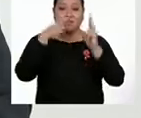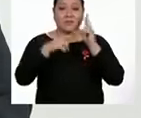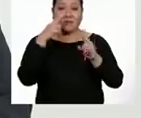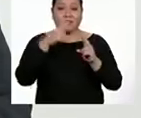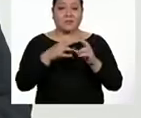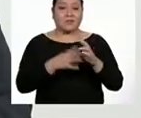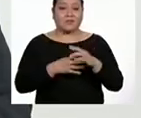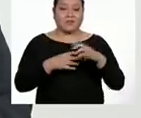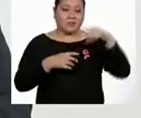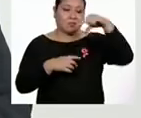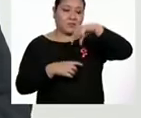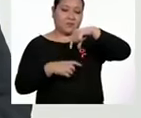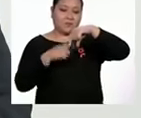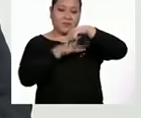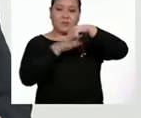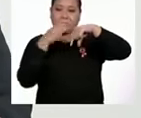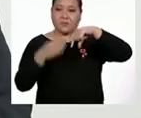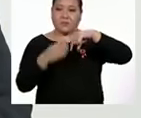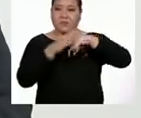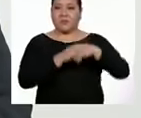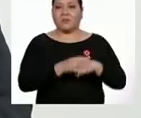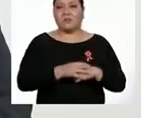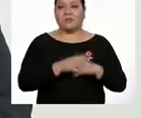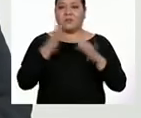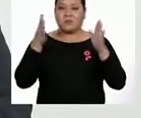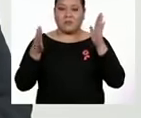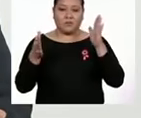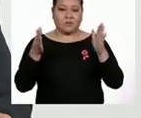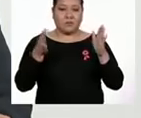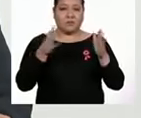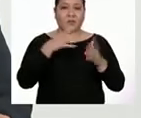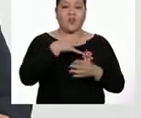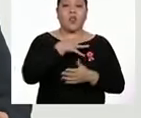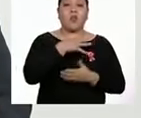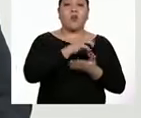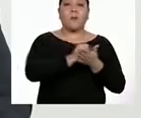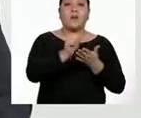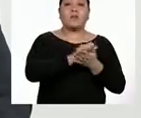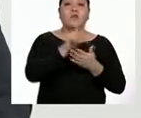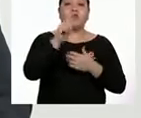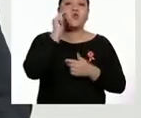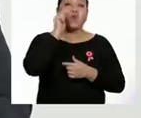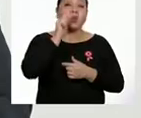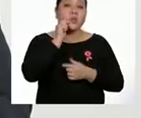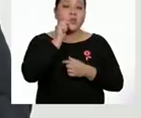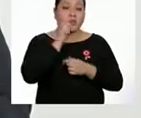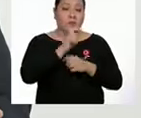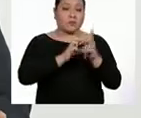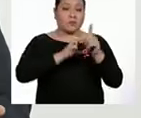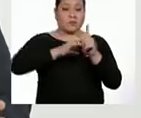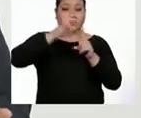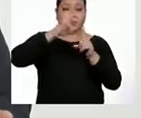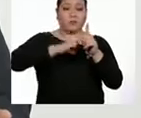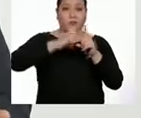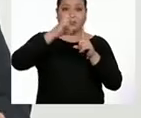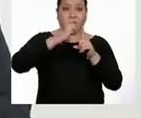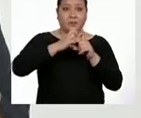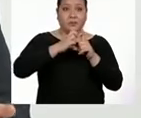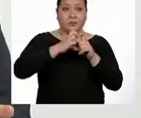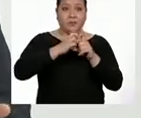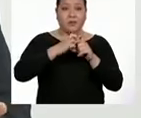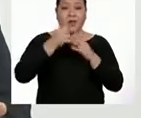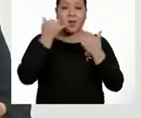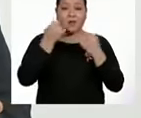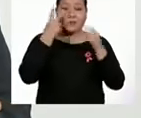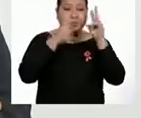los intervalos correspondientes a los meses en que tu tía se midió la presión. Ahora, lo que tenemos que hacer